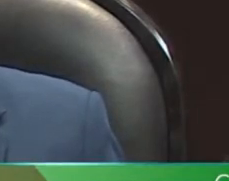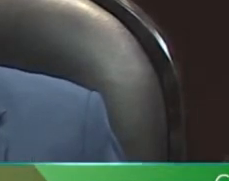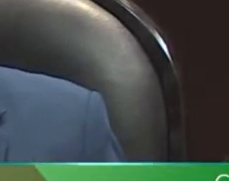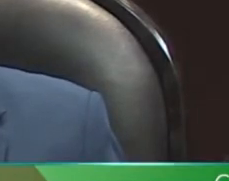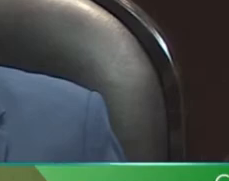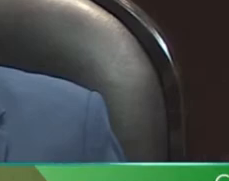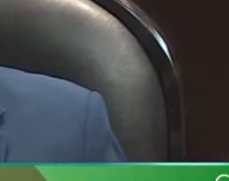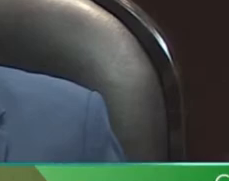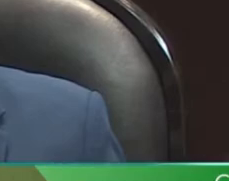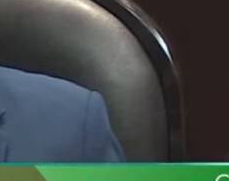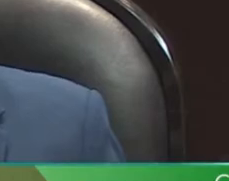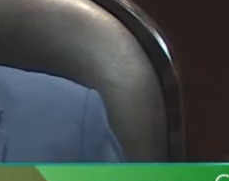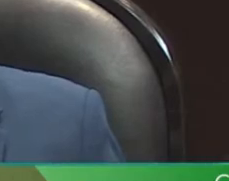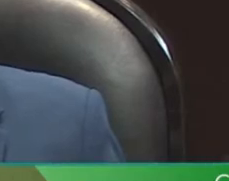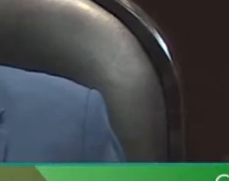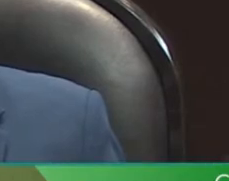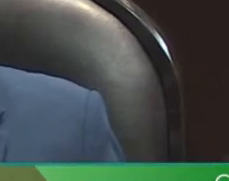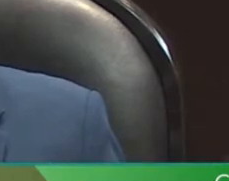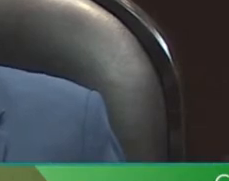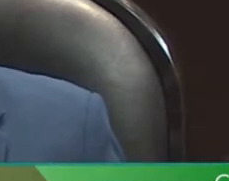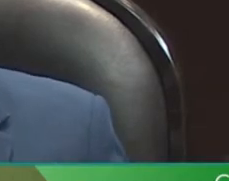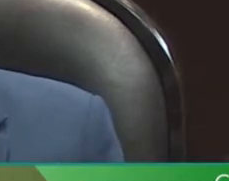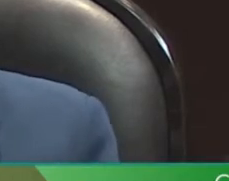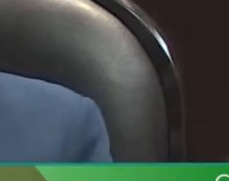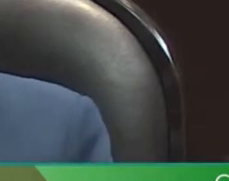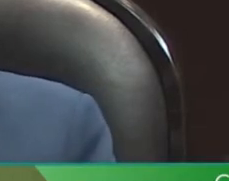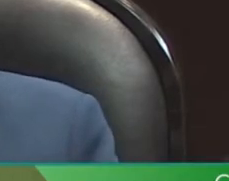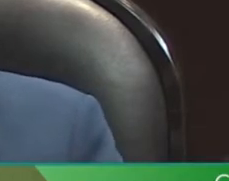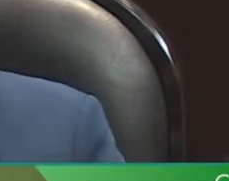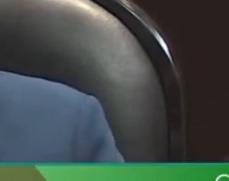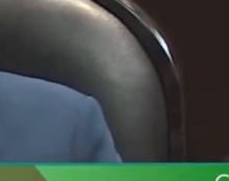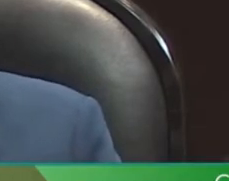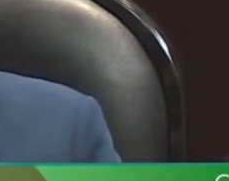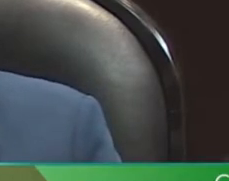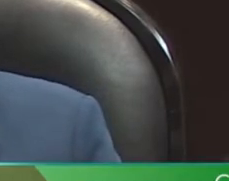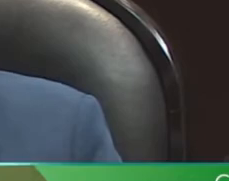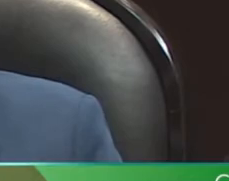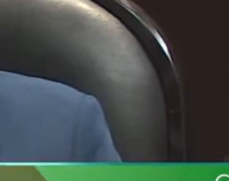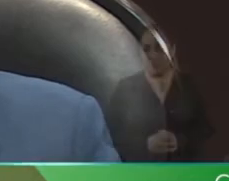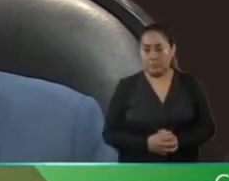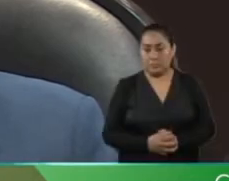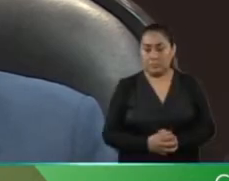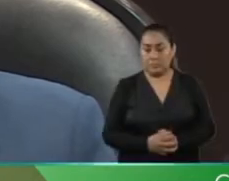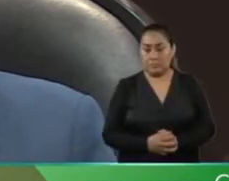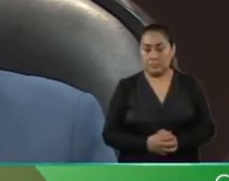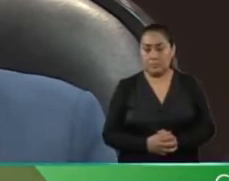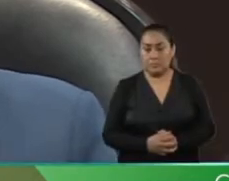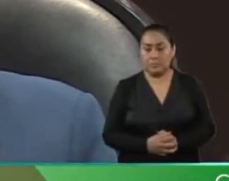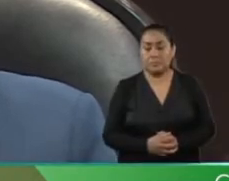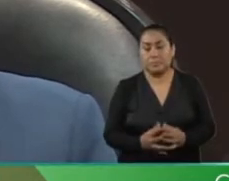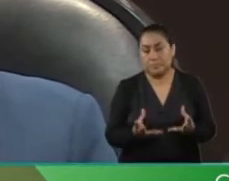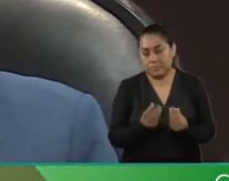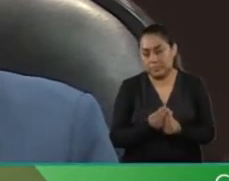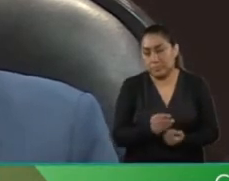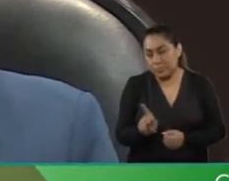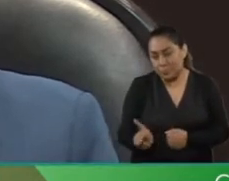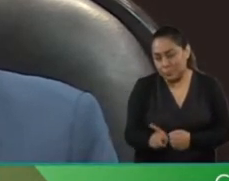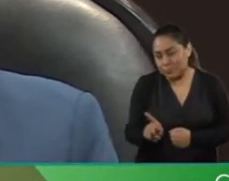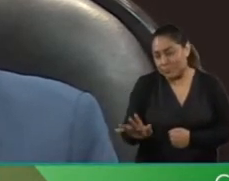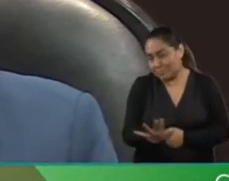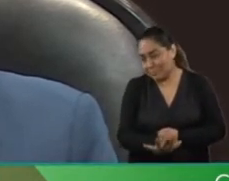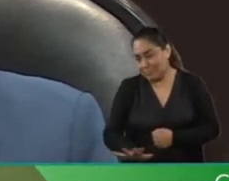primera Constitución de México independiente, la de 1824, los pueblos y las